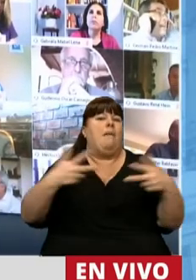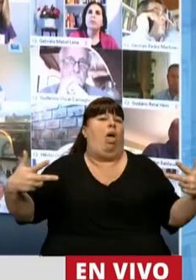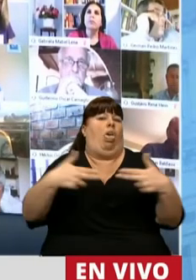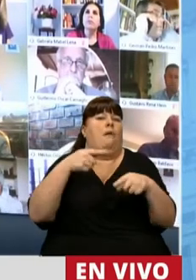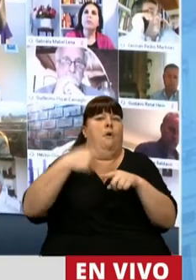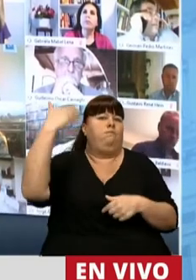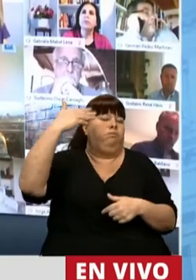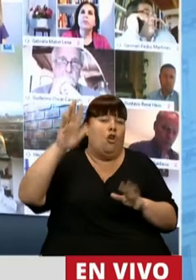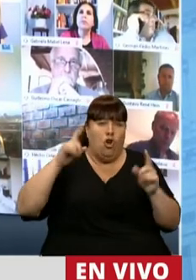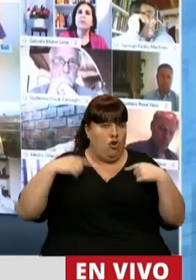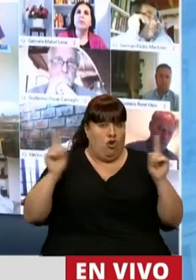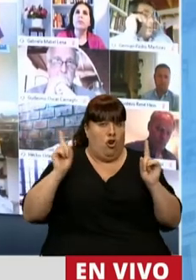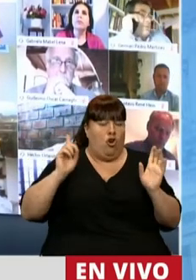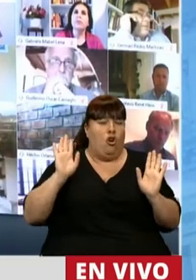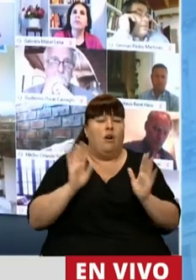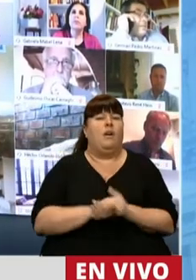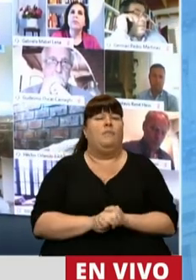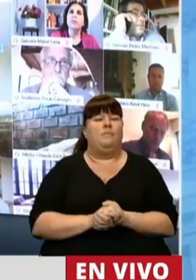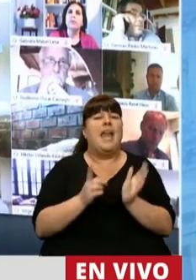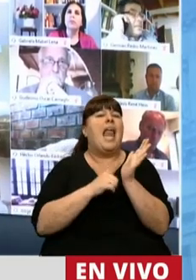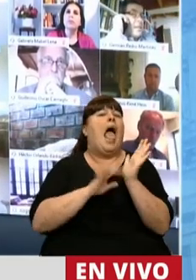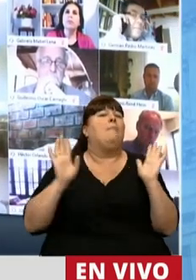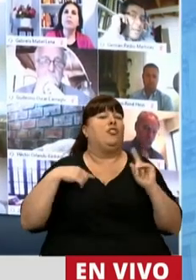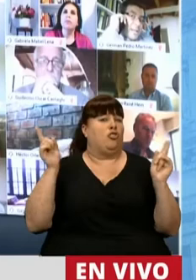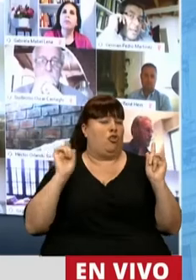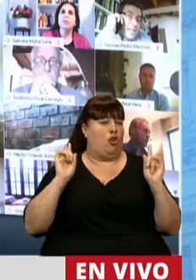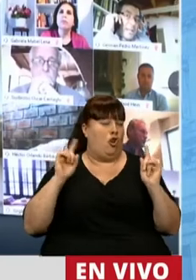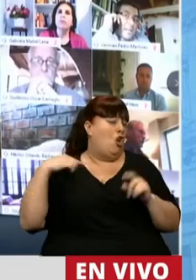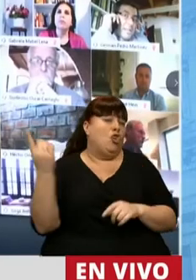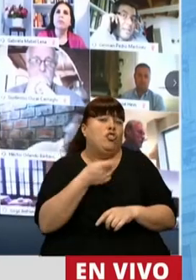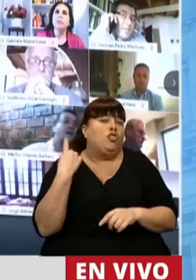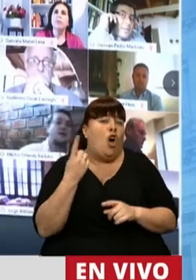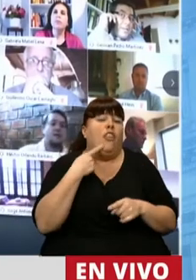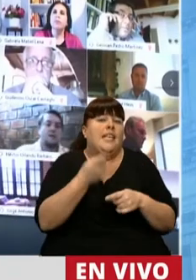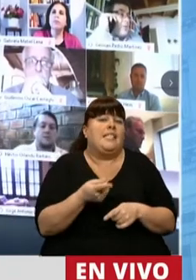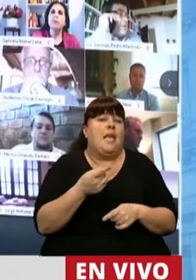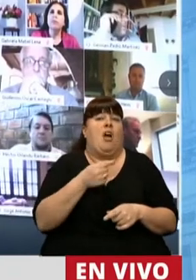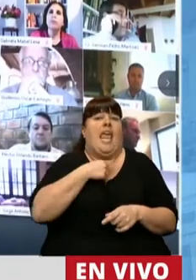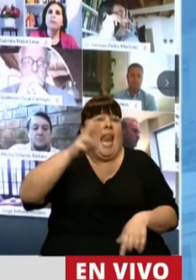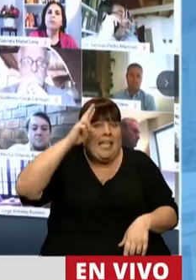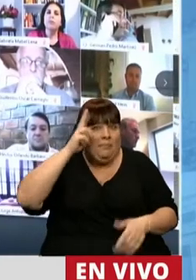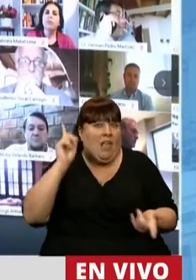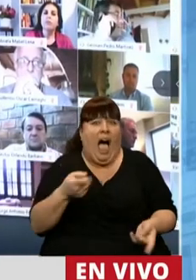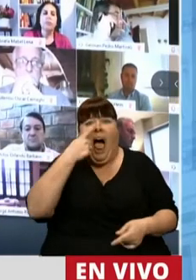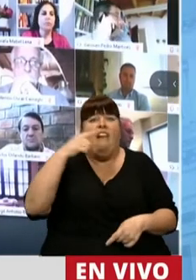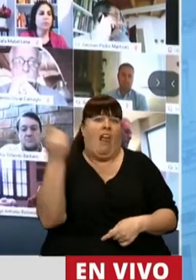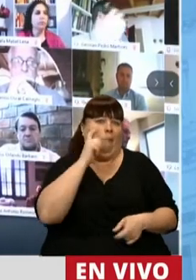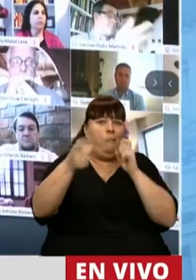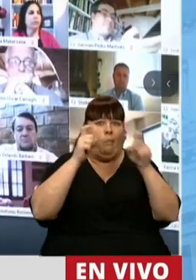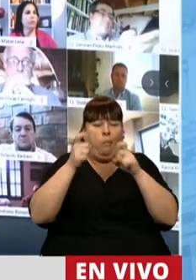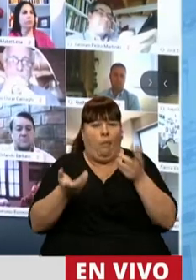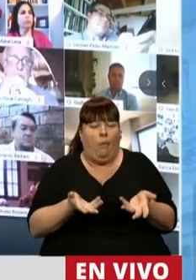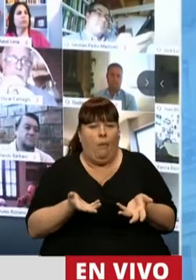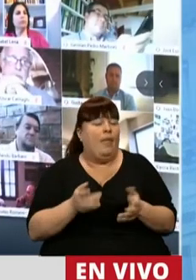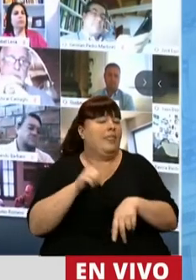en esta exposición. Yo no lo restringo. Esto empezó como el atraso. Reglamento, diputado, que todos decimos que pretendemos respetar, pero resulta que nadie